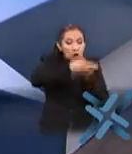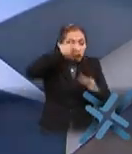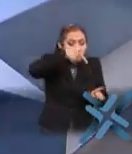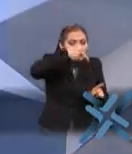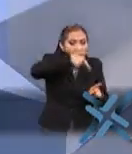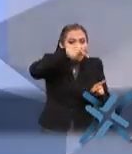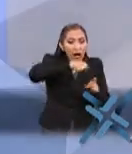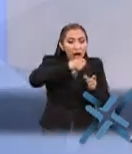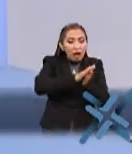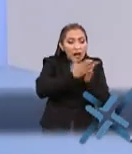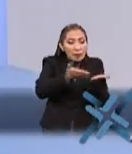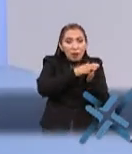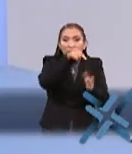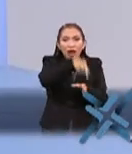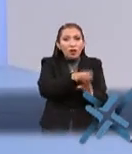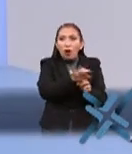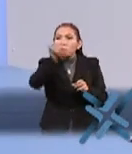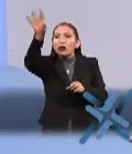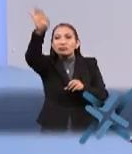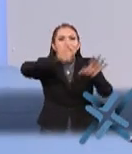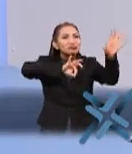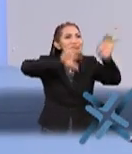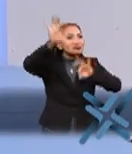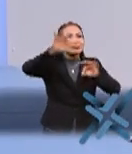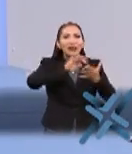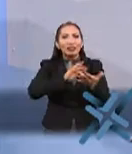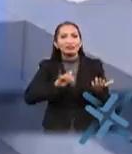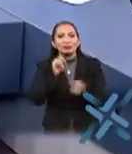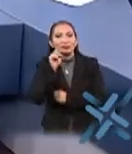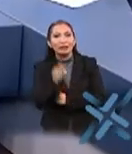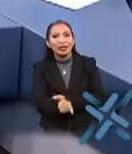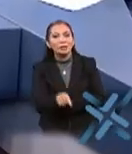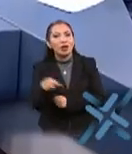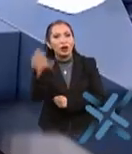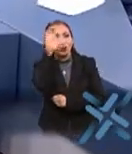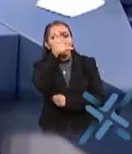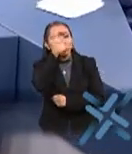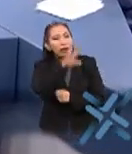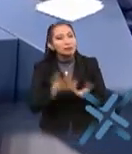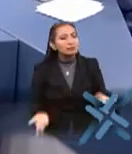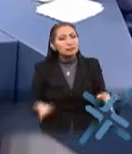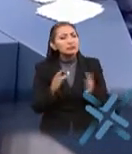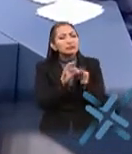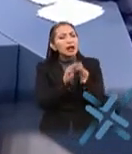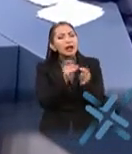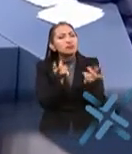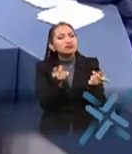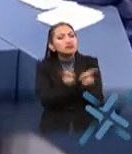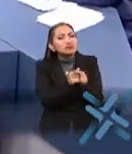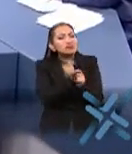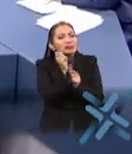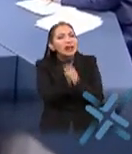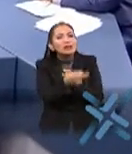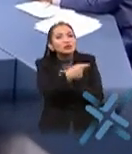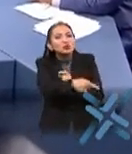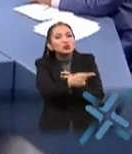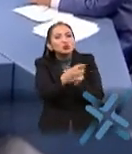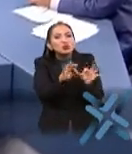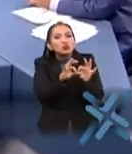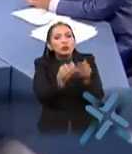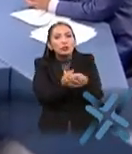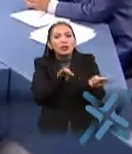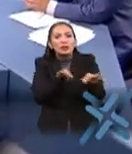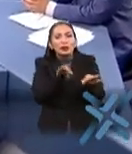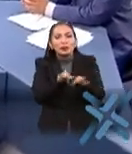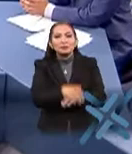la publicación, de las publicaciones, de la lectura misma y de la cultura. Cuéntanos un poco de cuál es la estructura general